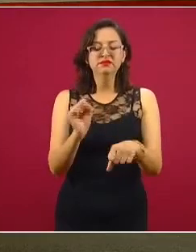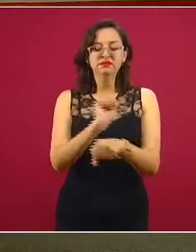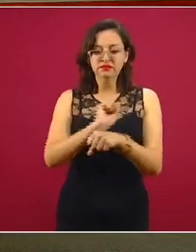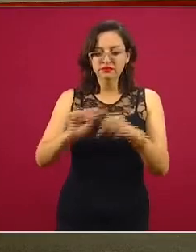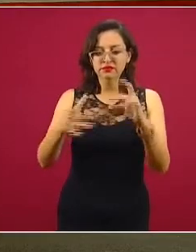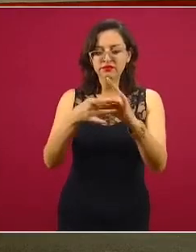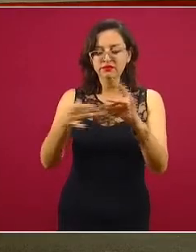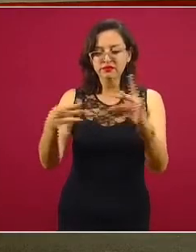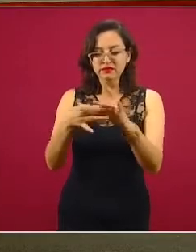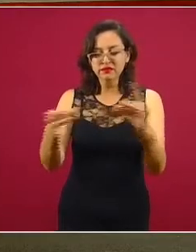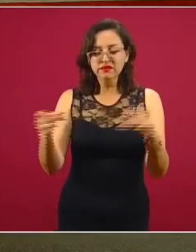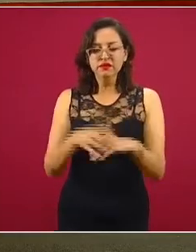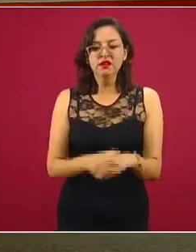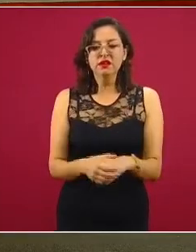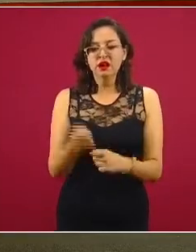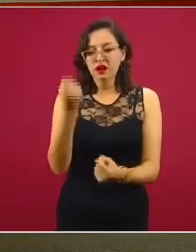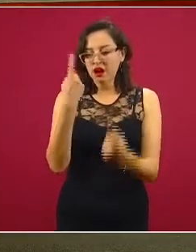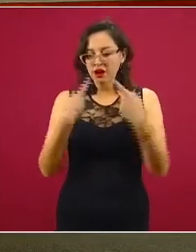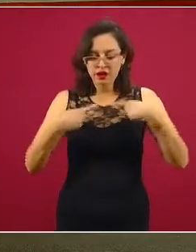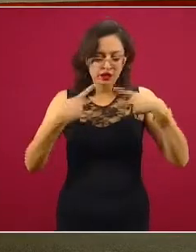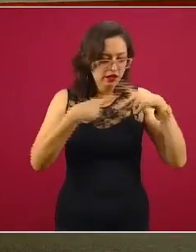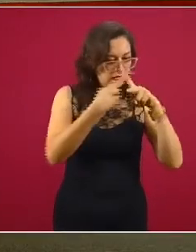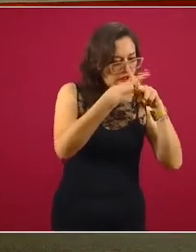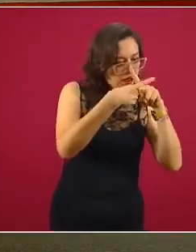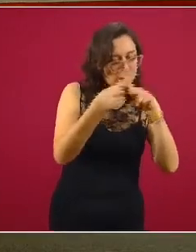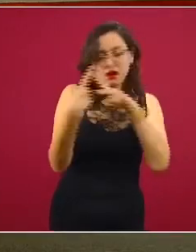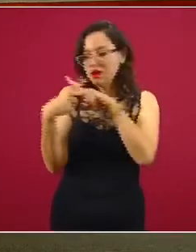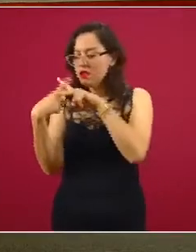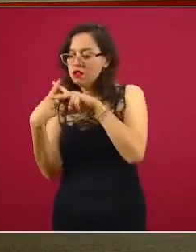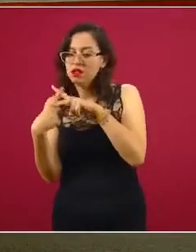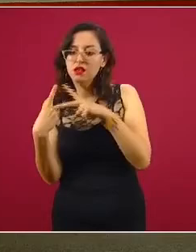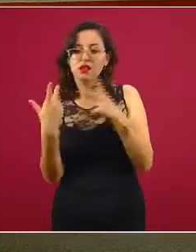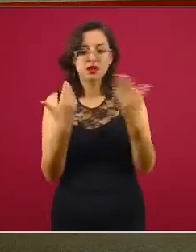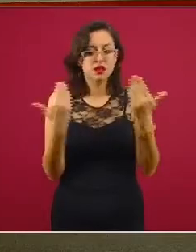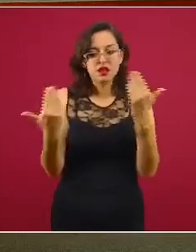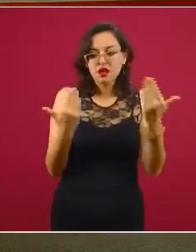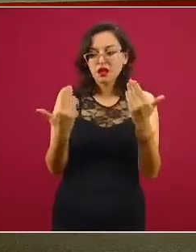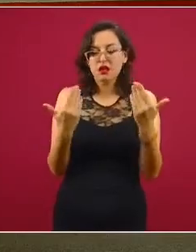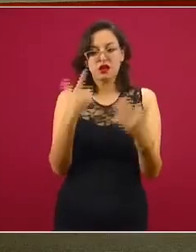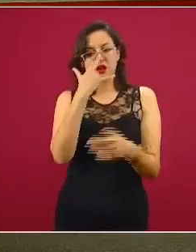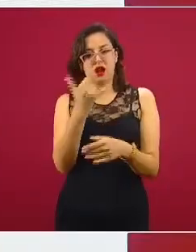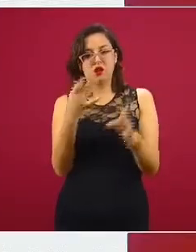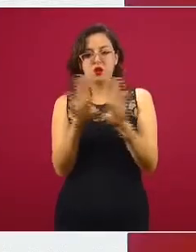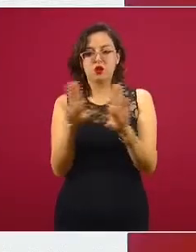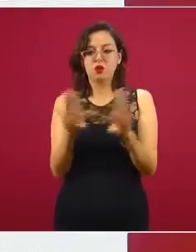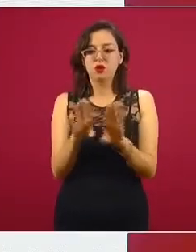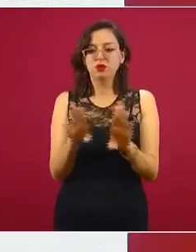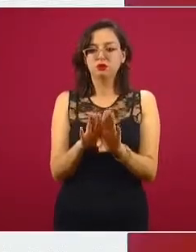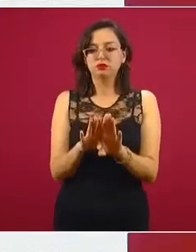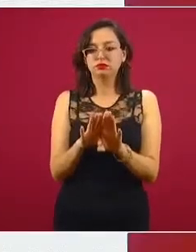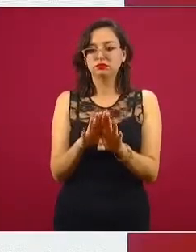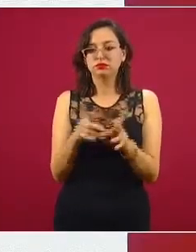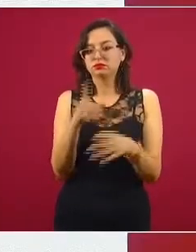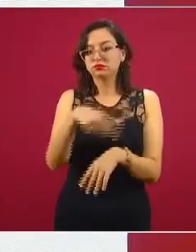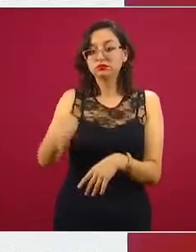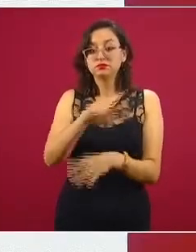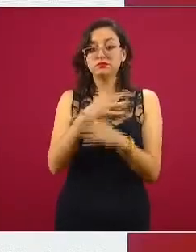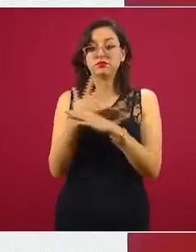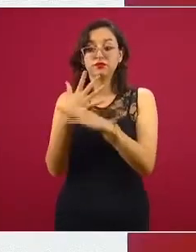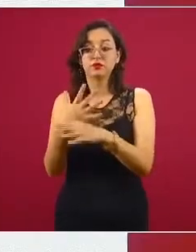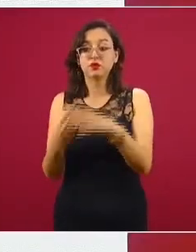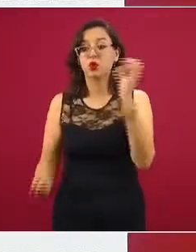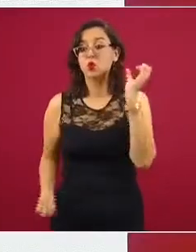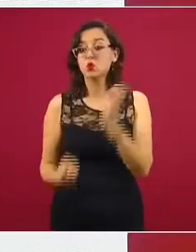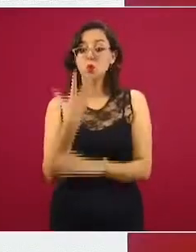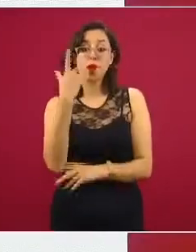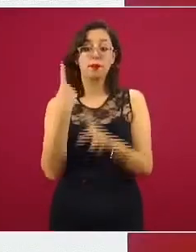hay matemáticas y matemáticos que les llama mucho la atención esto y que hablan del descubrimiento de nuevas